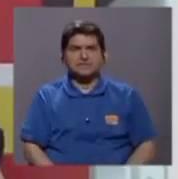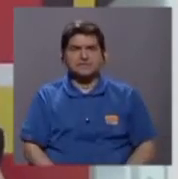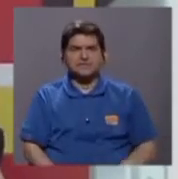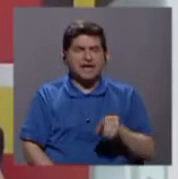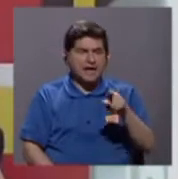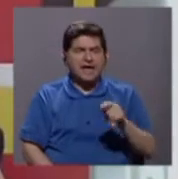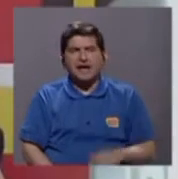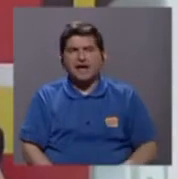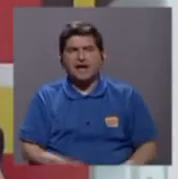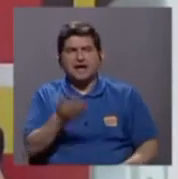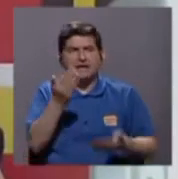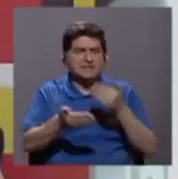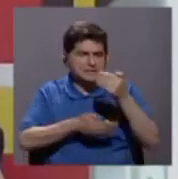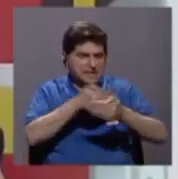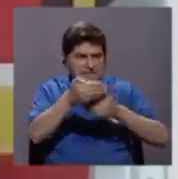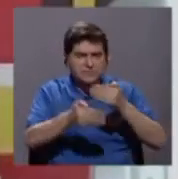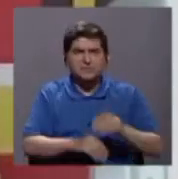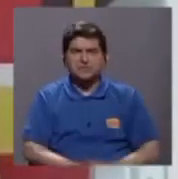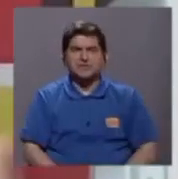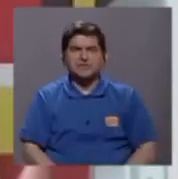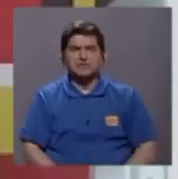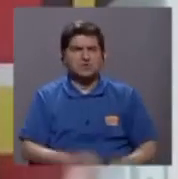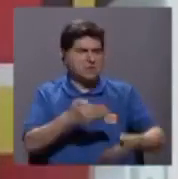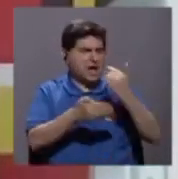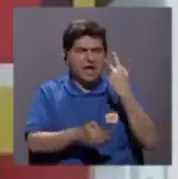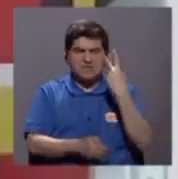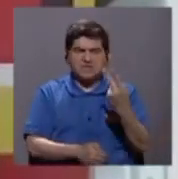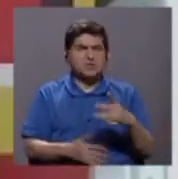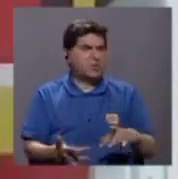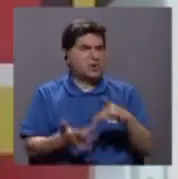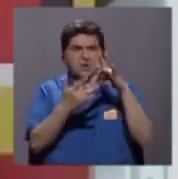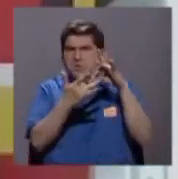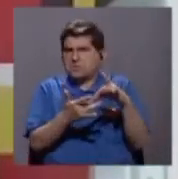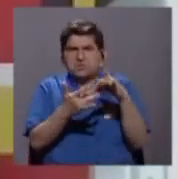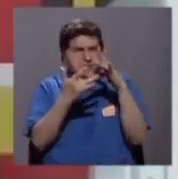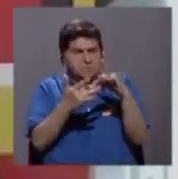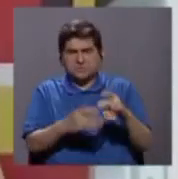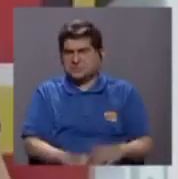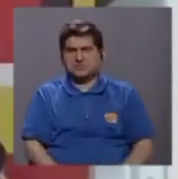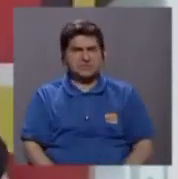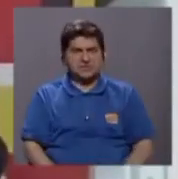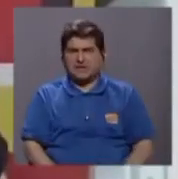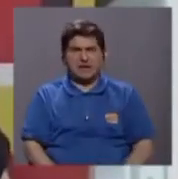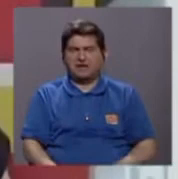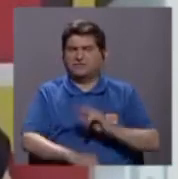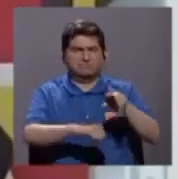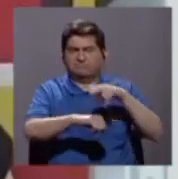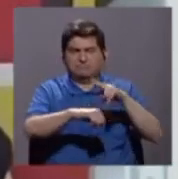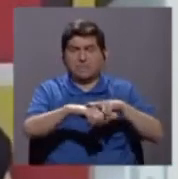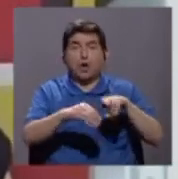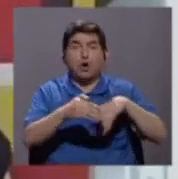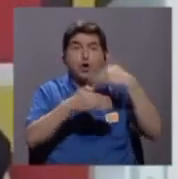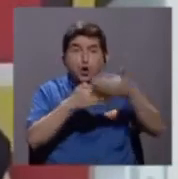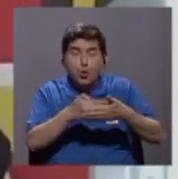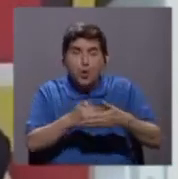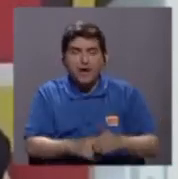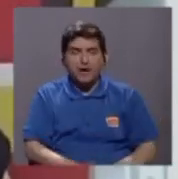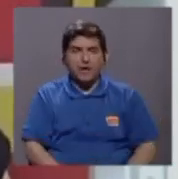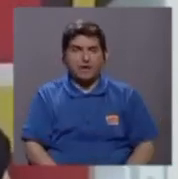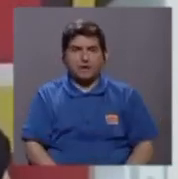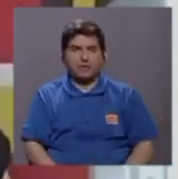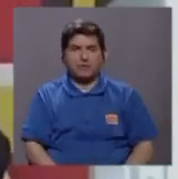paisajes, antes no era visto como una cosa especial, no estética, era una normalidad. Y después